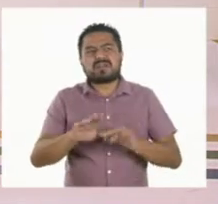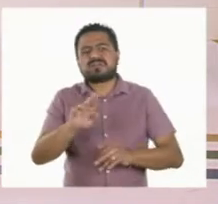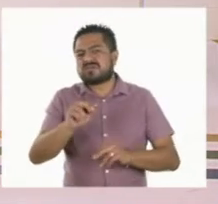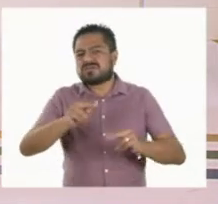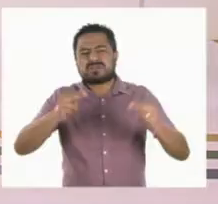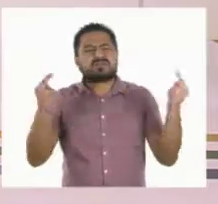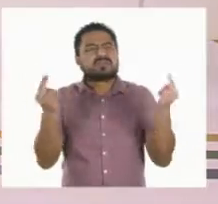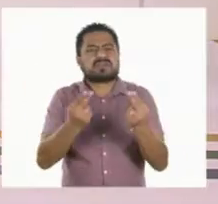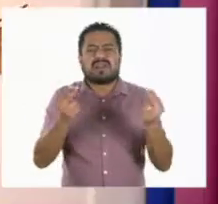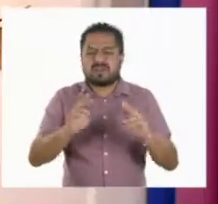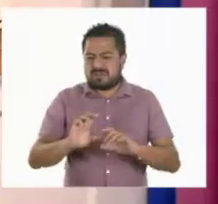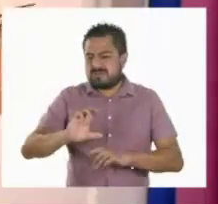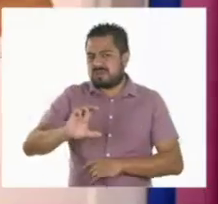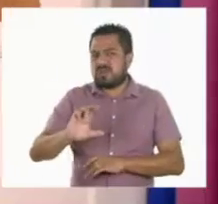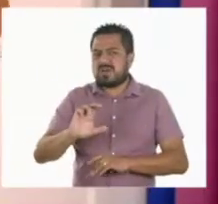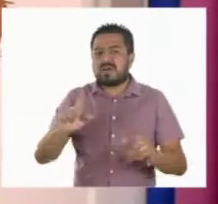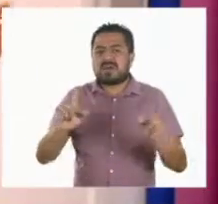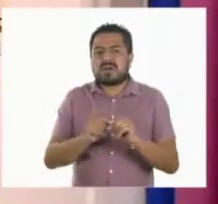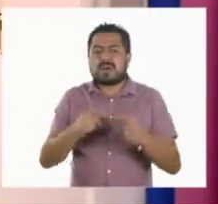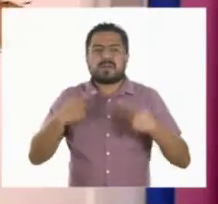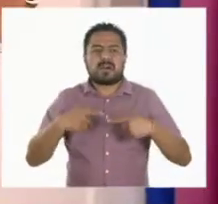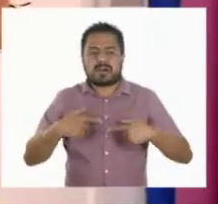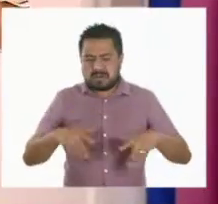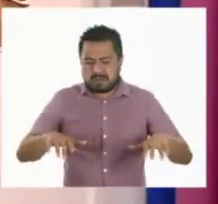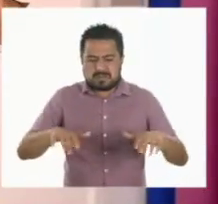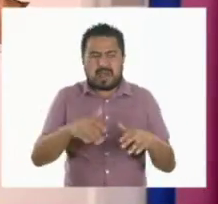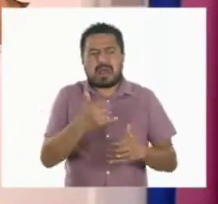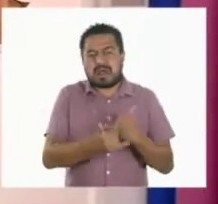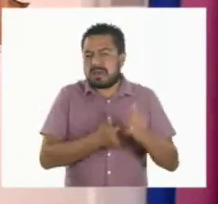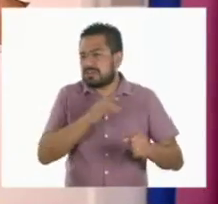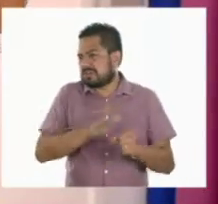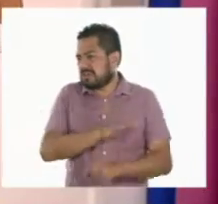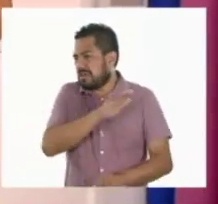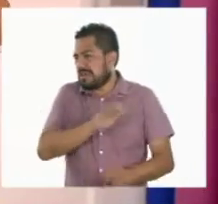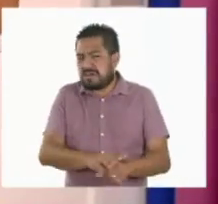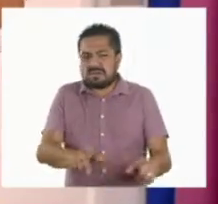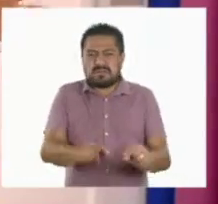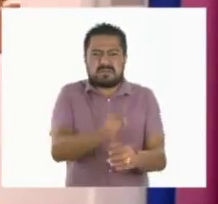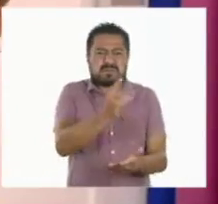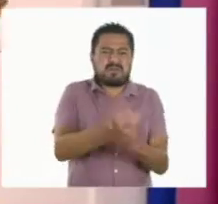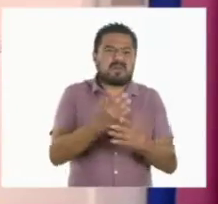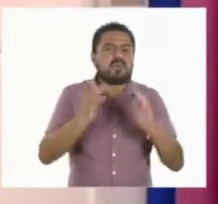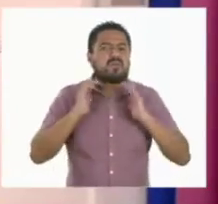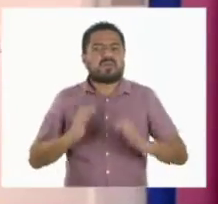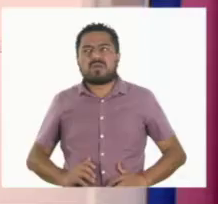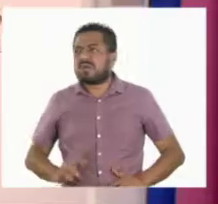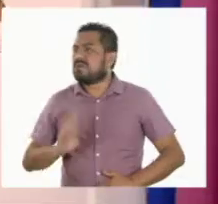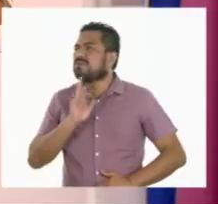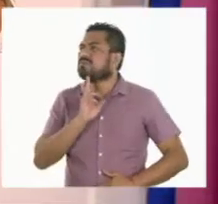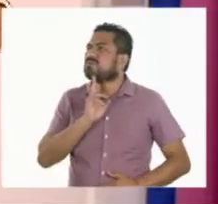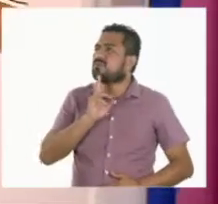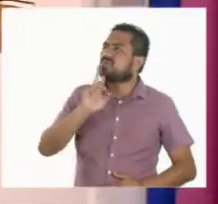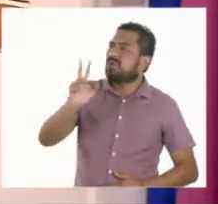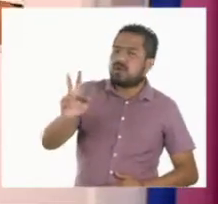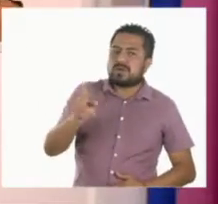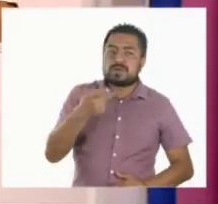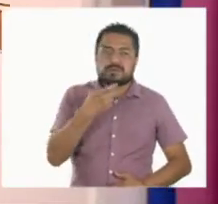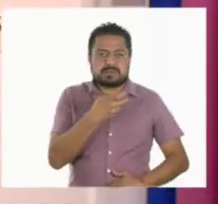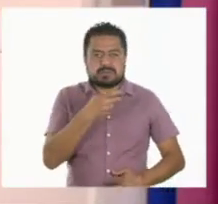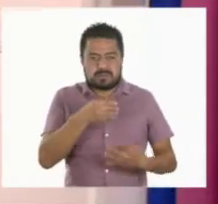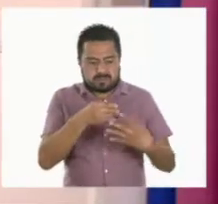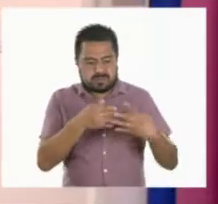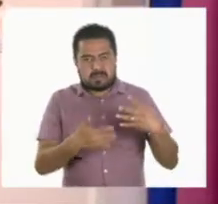a veces con que las personas se junten y se pongan a jugar, basta, ¿no? Sí. Con su cuerpo, con su voz. Esa es una de